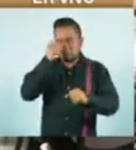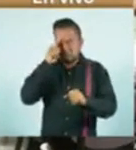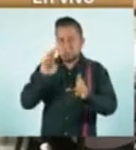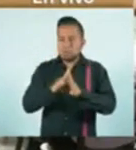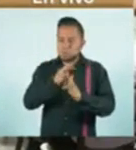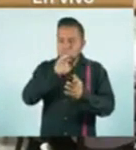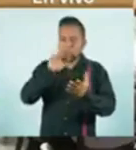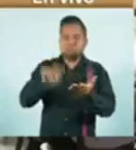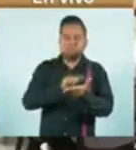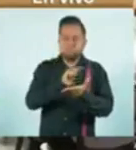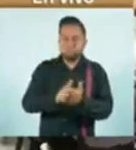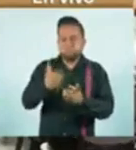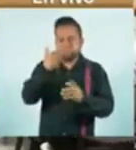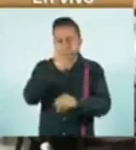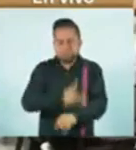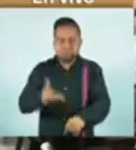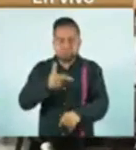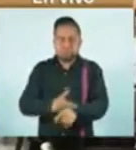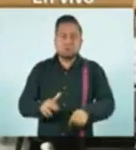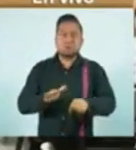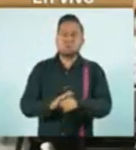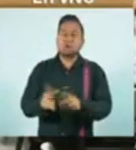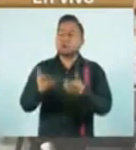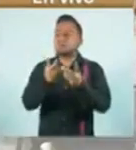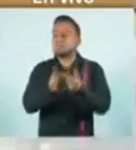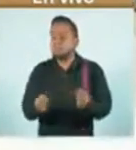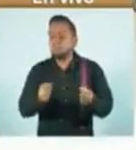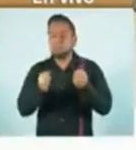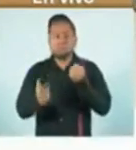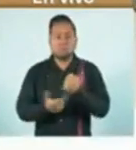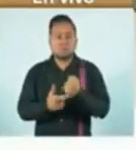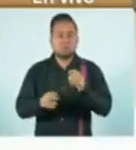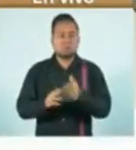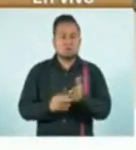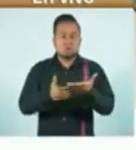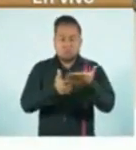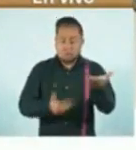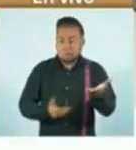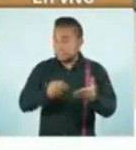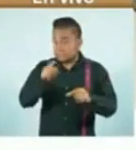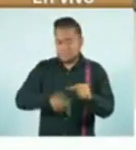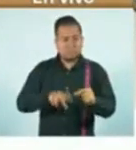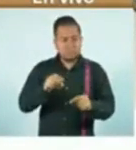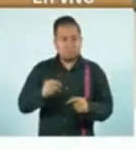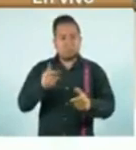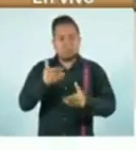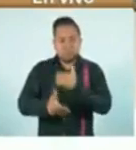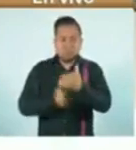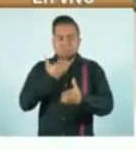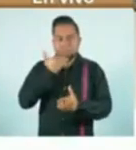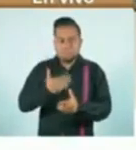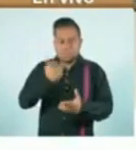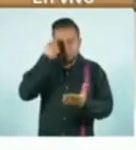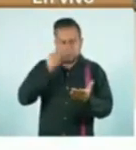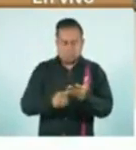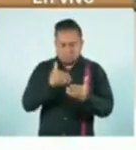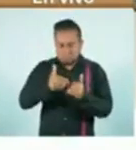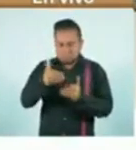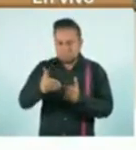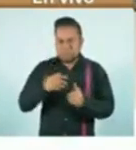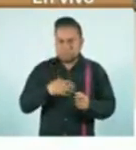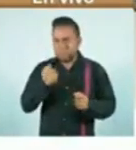regularizar y descartar cualquier anulación del decreto. Entonces, vamos avanzando, hay mucho